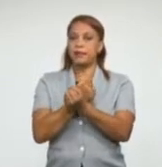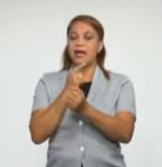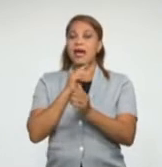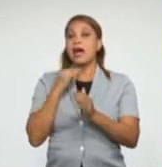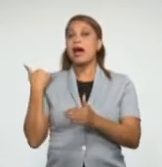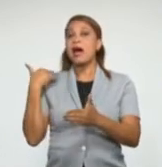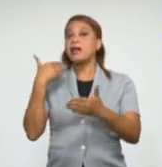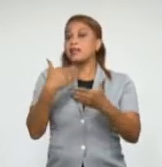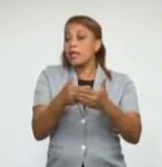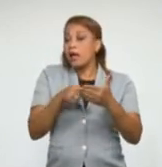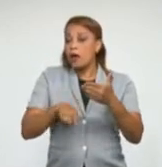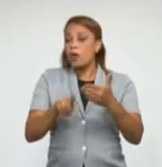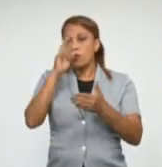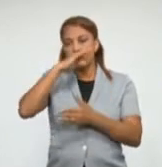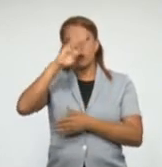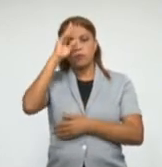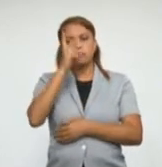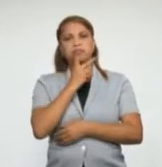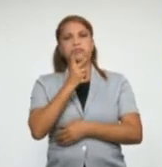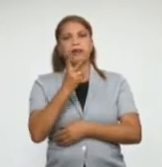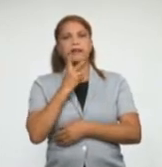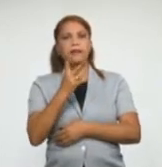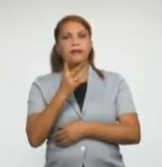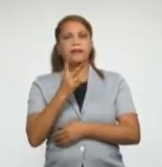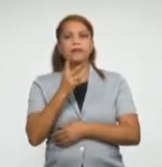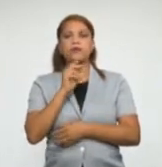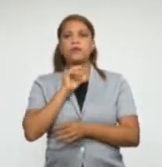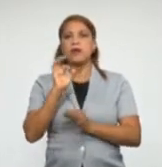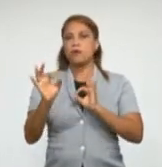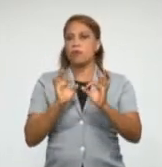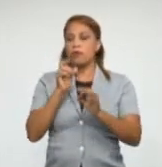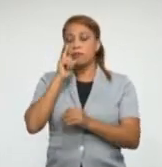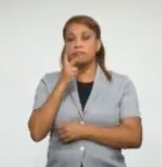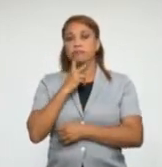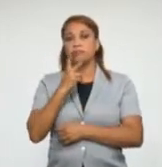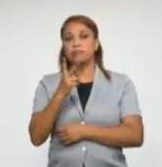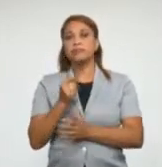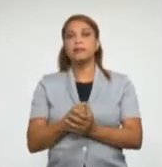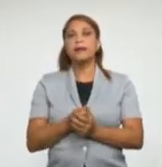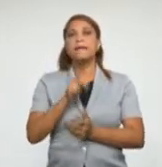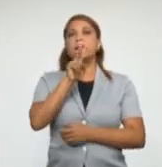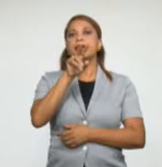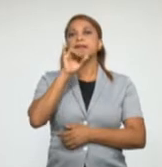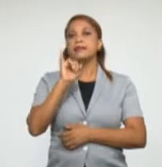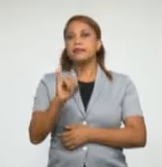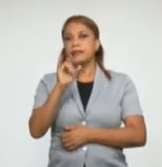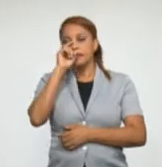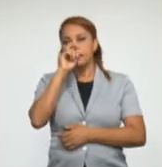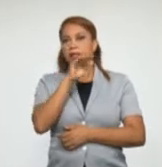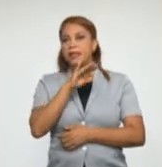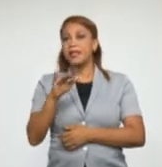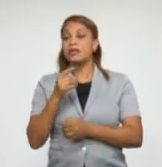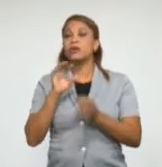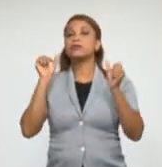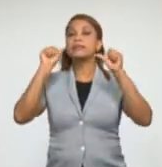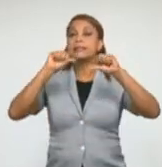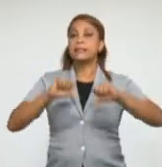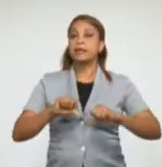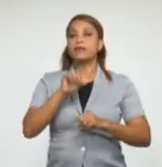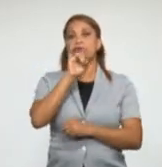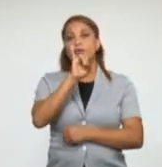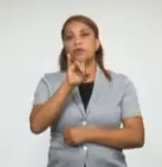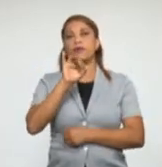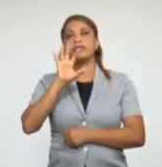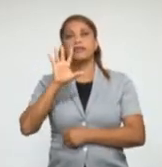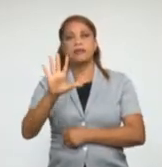nuestro país se han atendido en las unidades de cuidados intensivos pediátricos 26 pacientes reportados críticos y